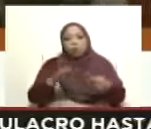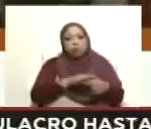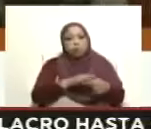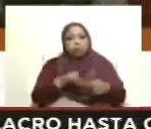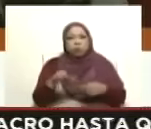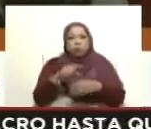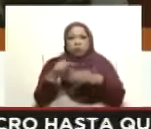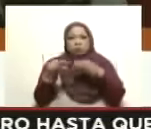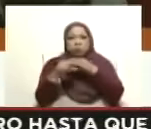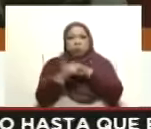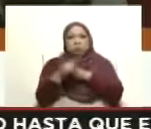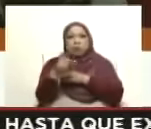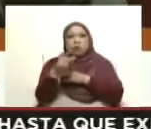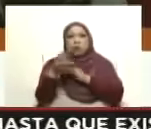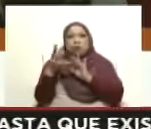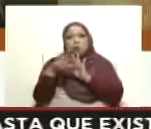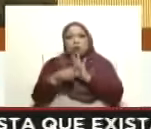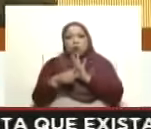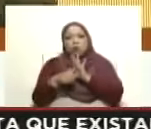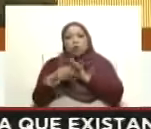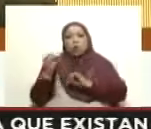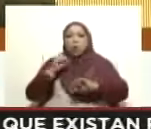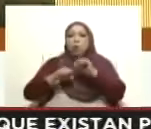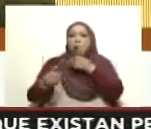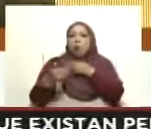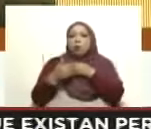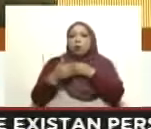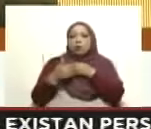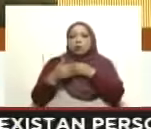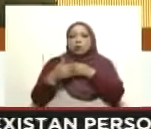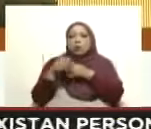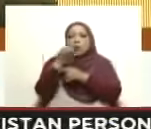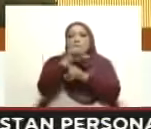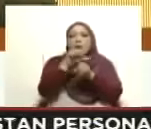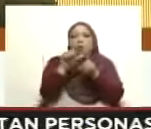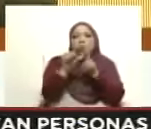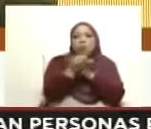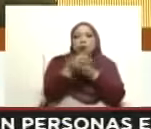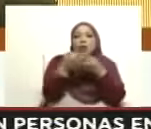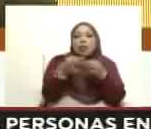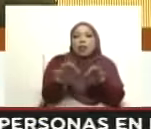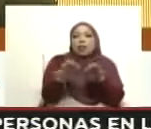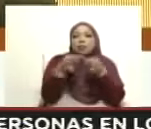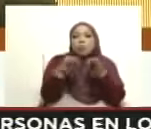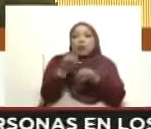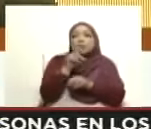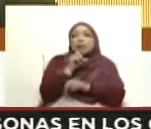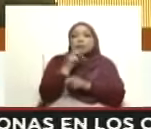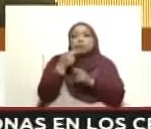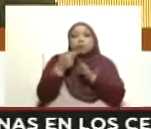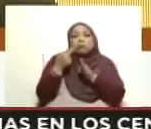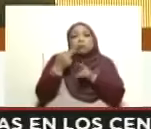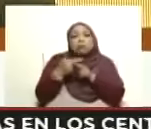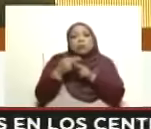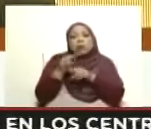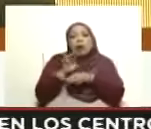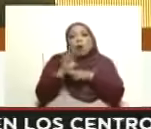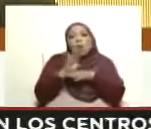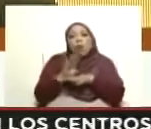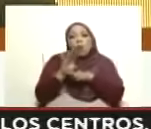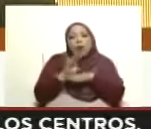es un que es un criminal en contra de un ecosistema tan frágil como el ecosistema de eh la guayana